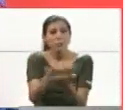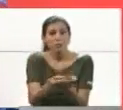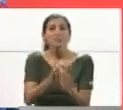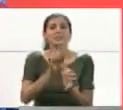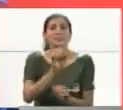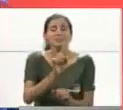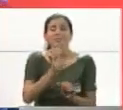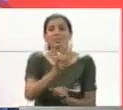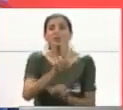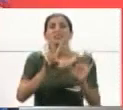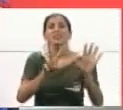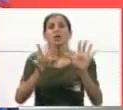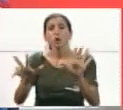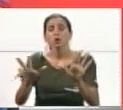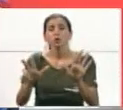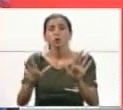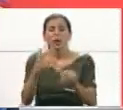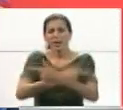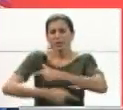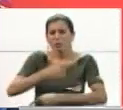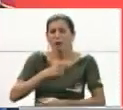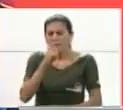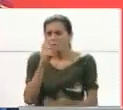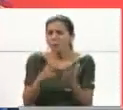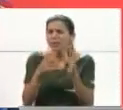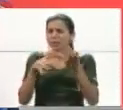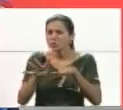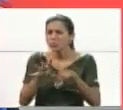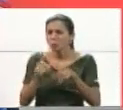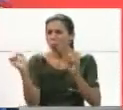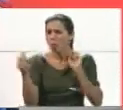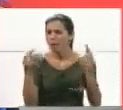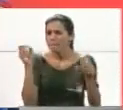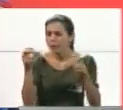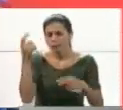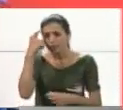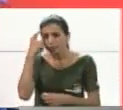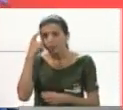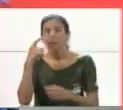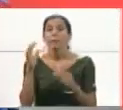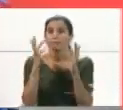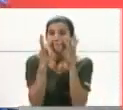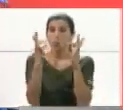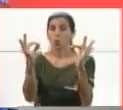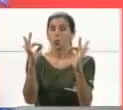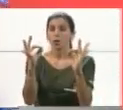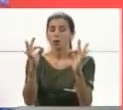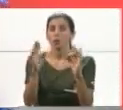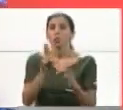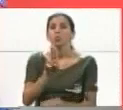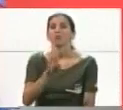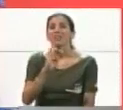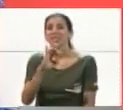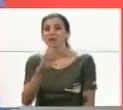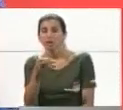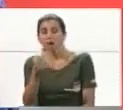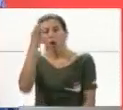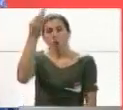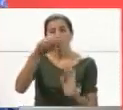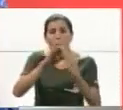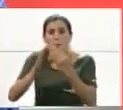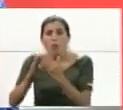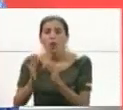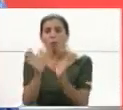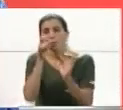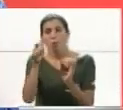heridos víctimas de la guarimba del año 2014. Lo cierto es que hay que mantenerse alerta, las VCH y los consejos comunales y el pueblo